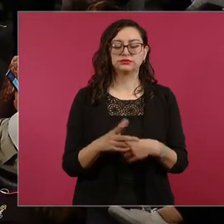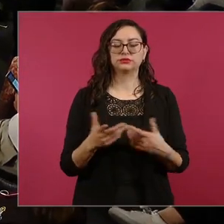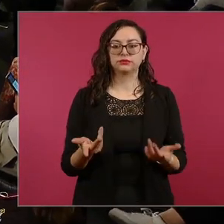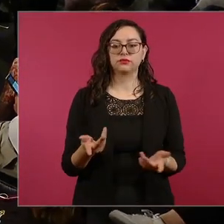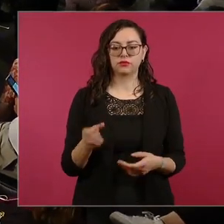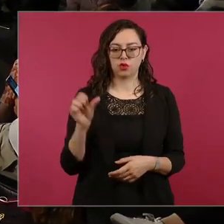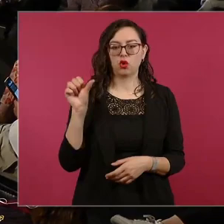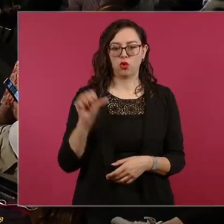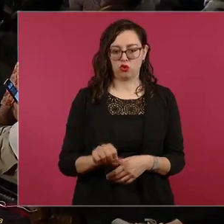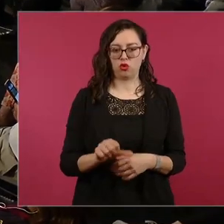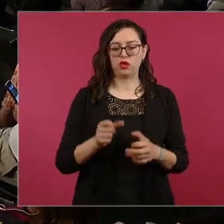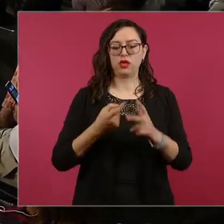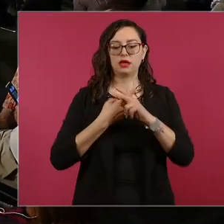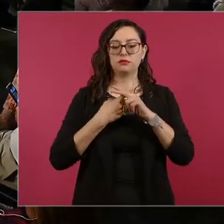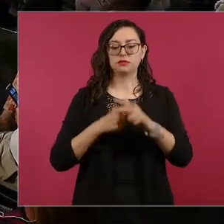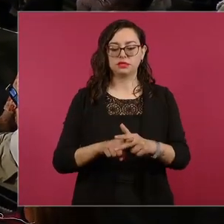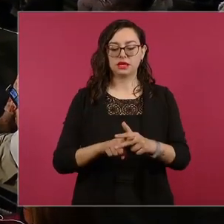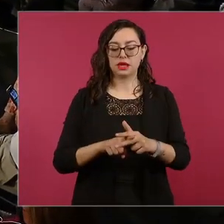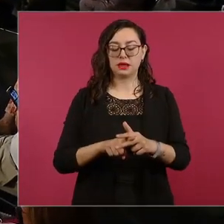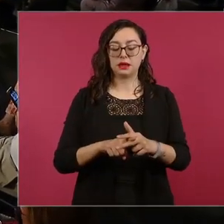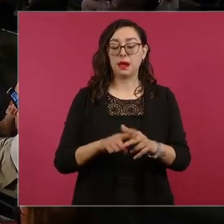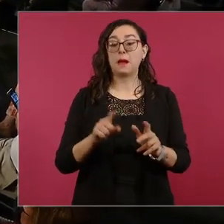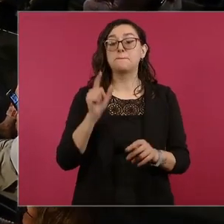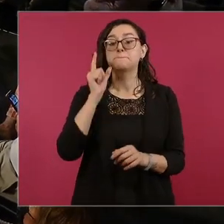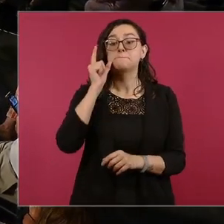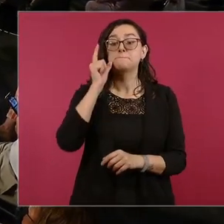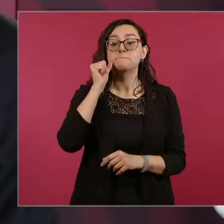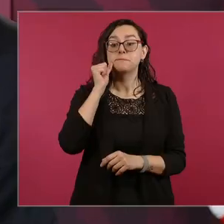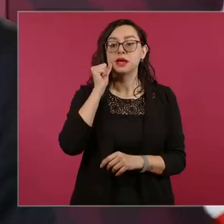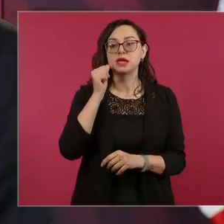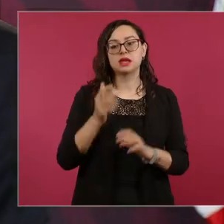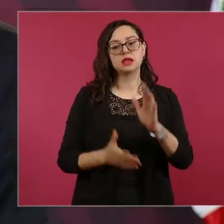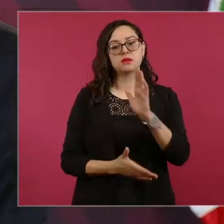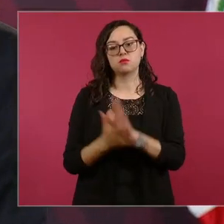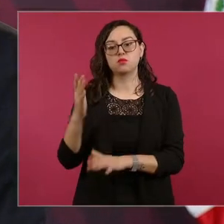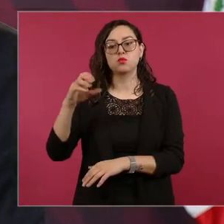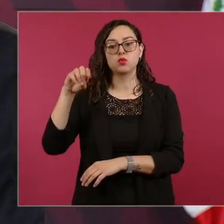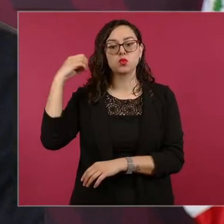vamos a estar en Oaxaca